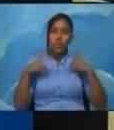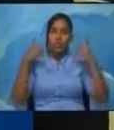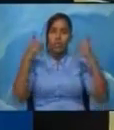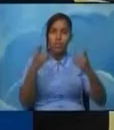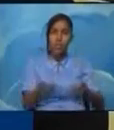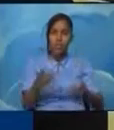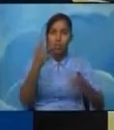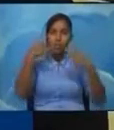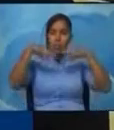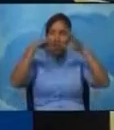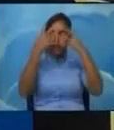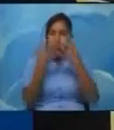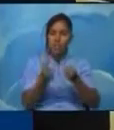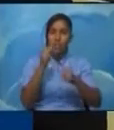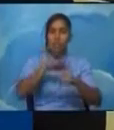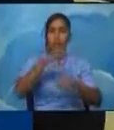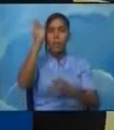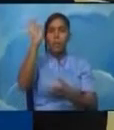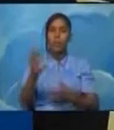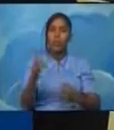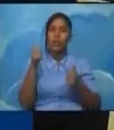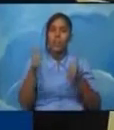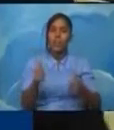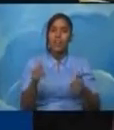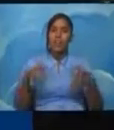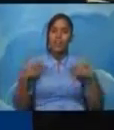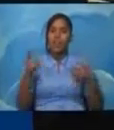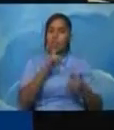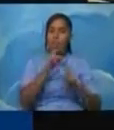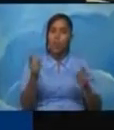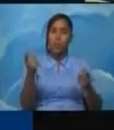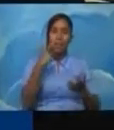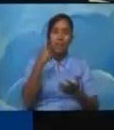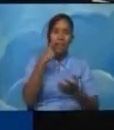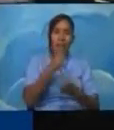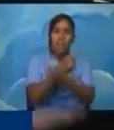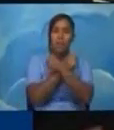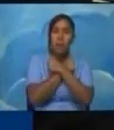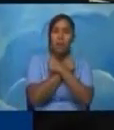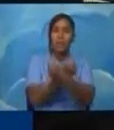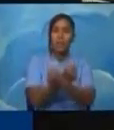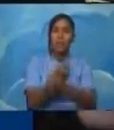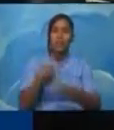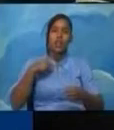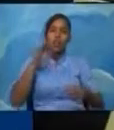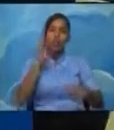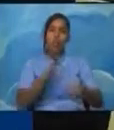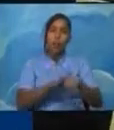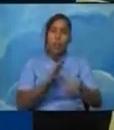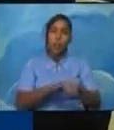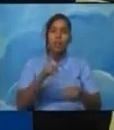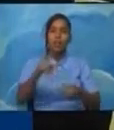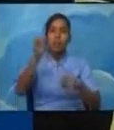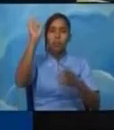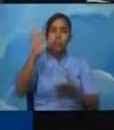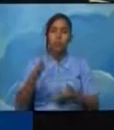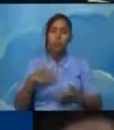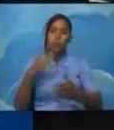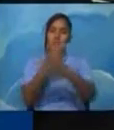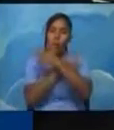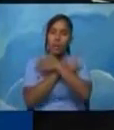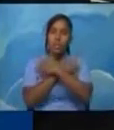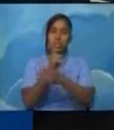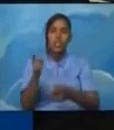esta iglesia porque el pastor es chévere, el pastor no me regaña, el pastor me abraza, yo pego. Y el pastor me abraza y me dice esto